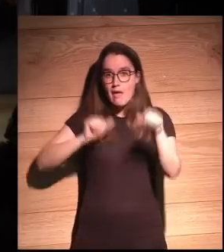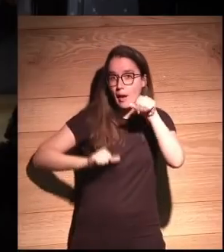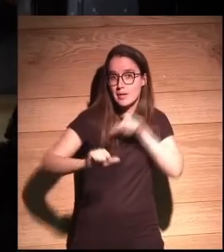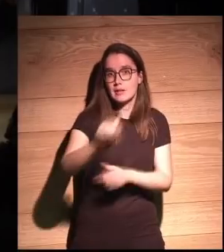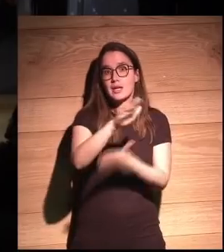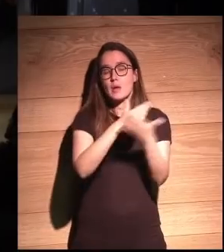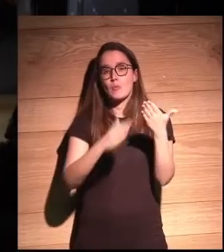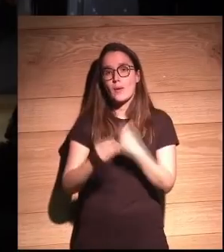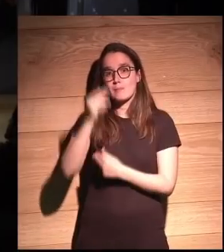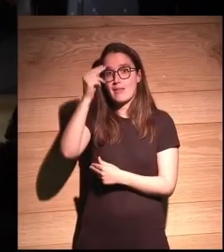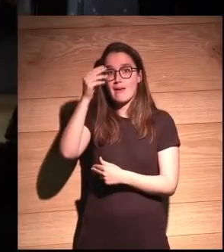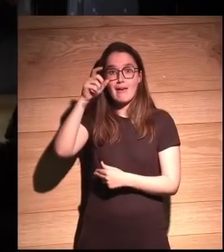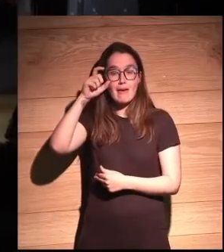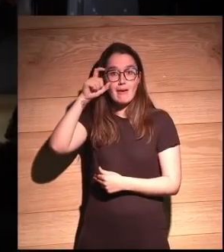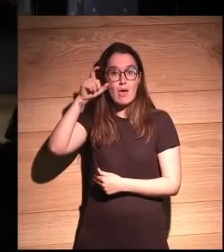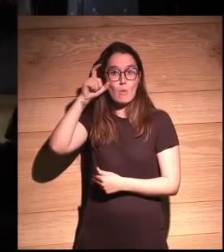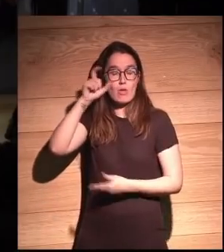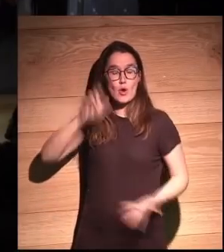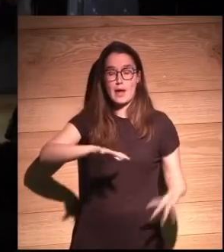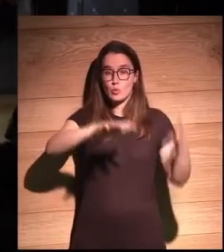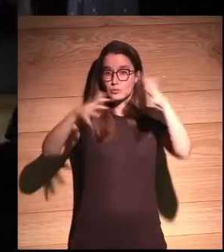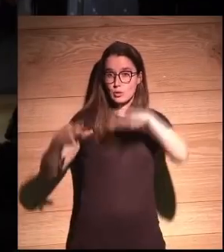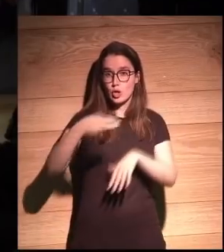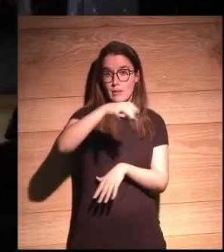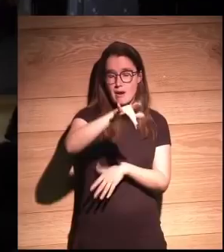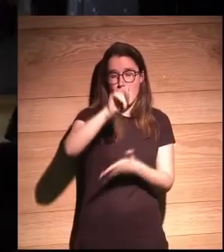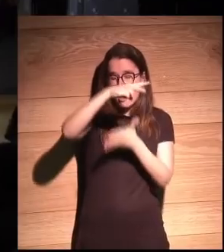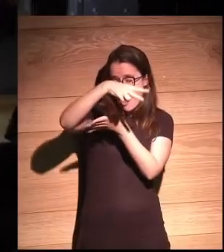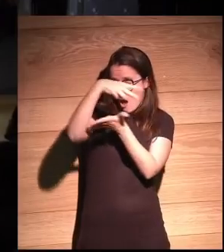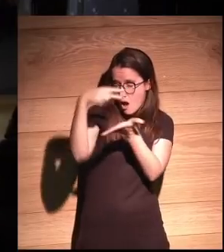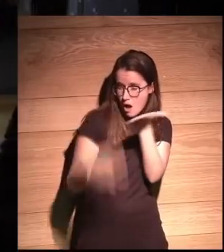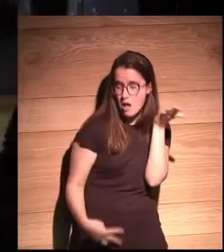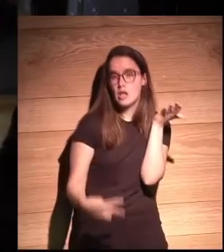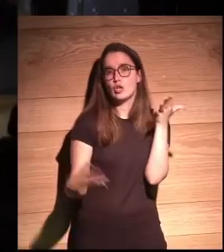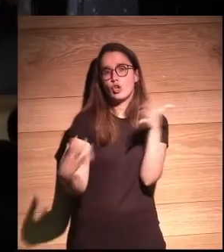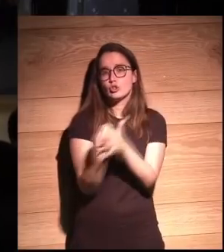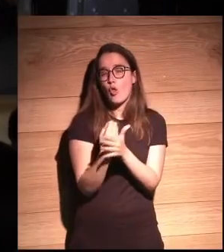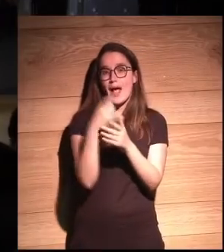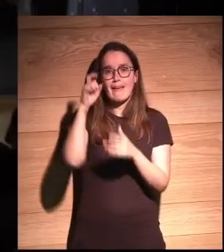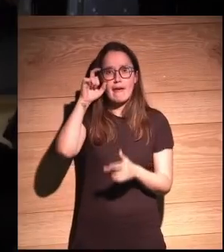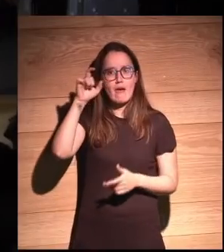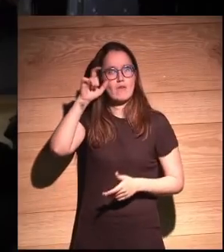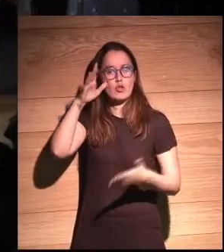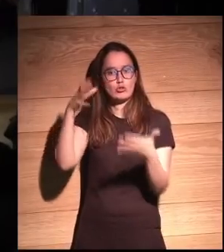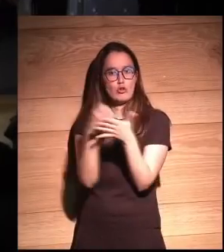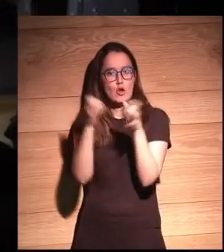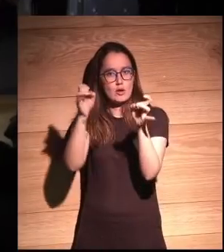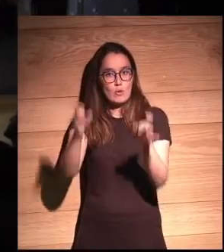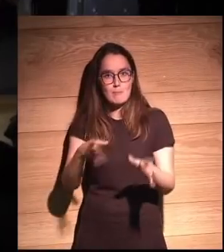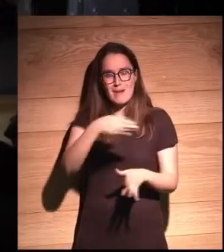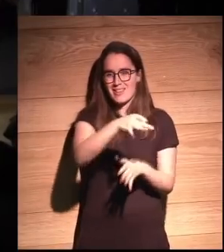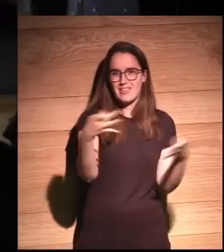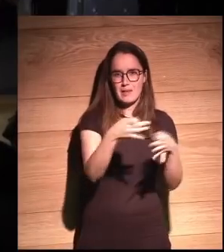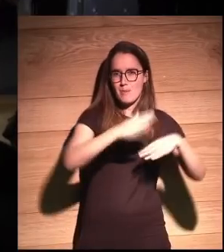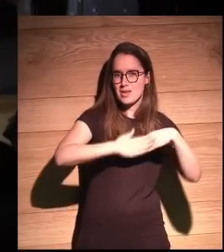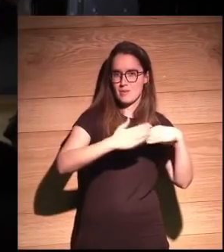famoso poema de Quevedo. Él, que Quevedo era un traductor de Marcial y lector empedernido de Marcial, y todo Quevedo no se entiende si no se sabe algo de